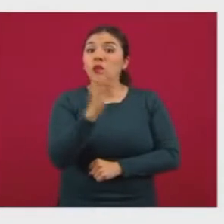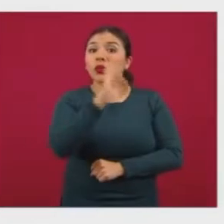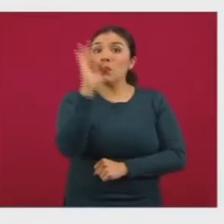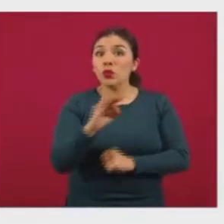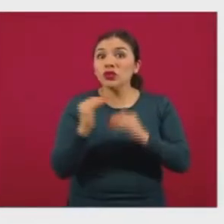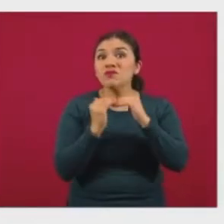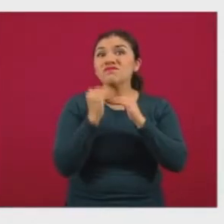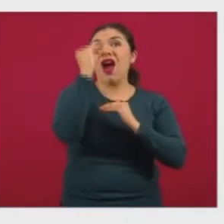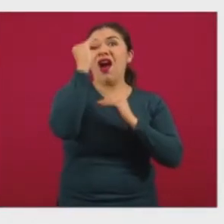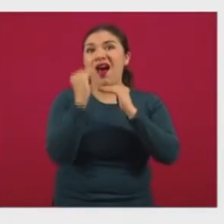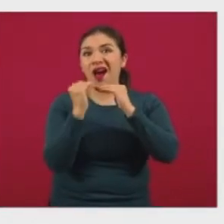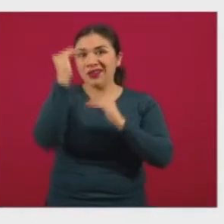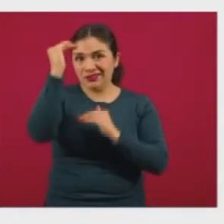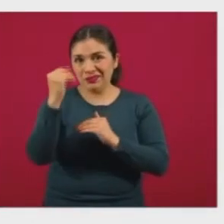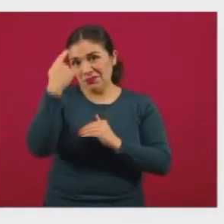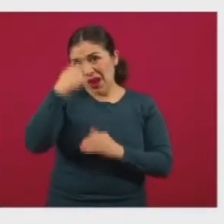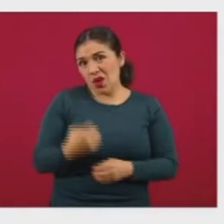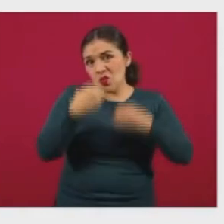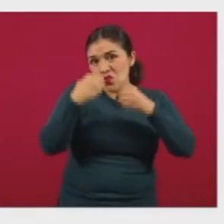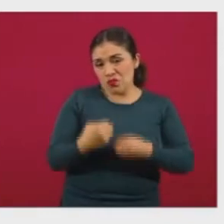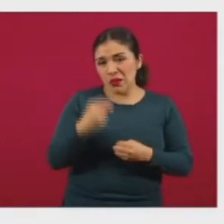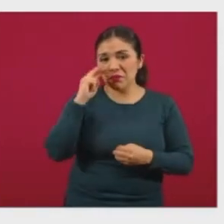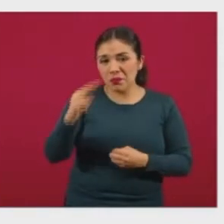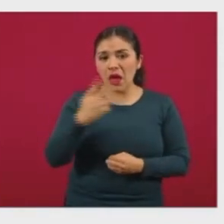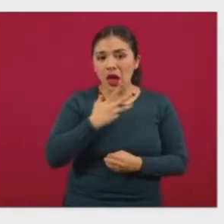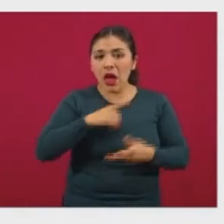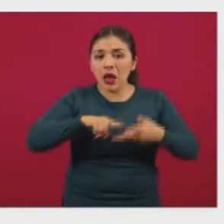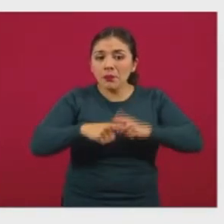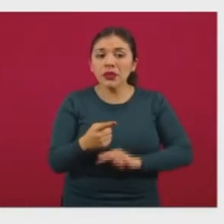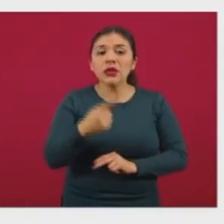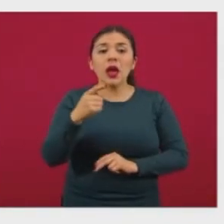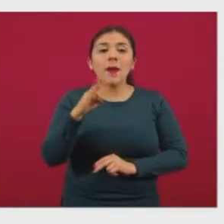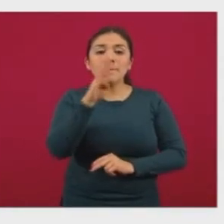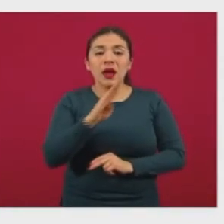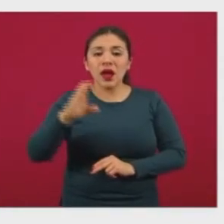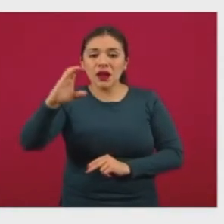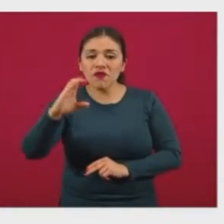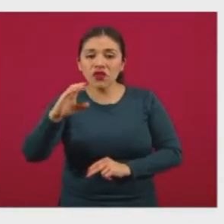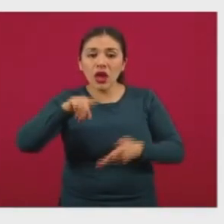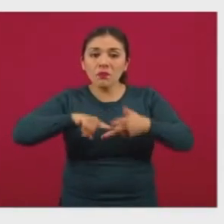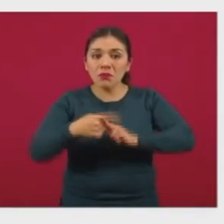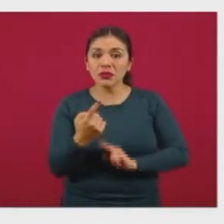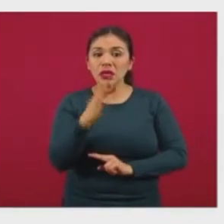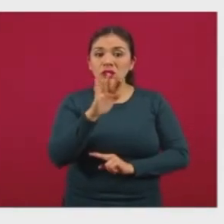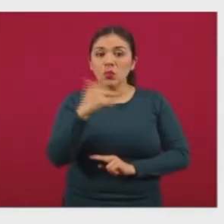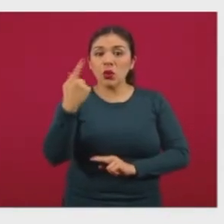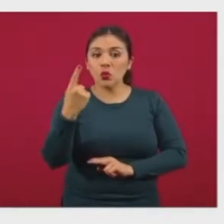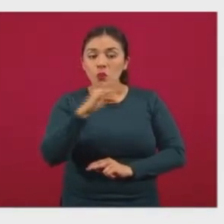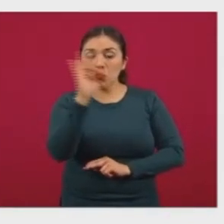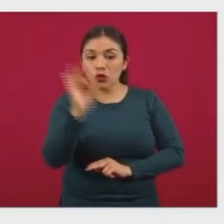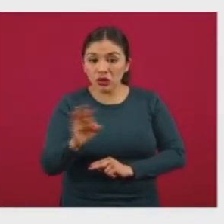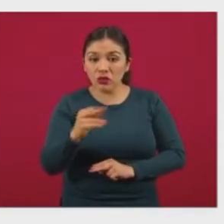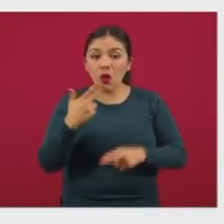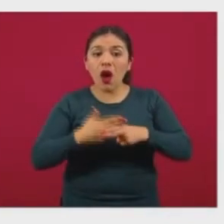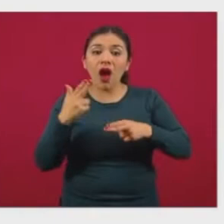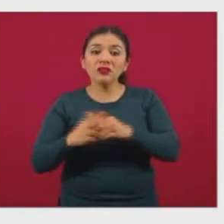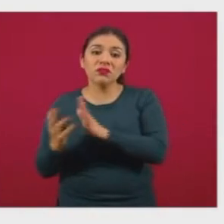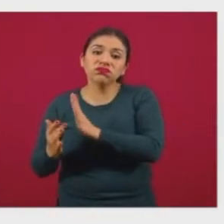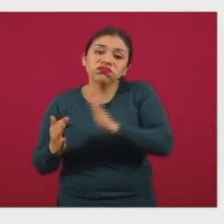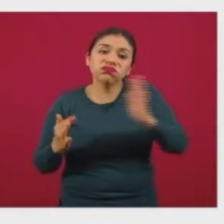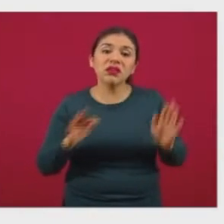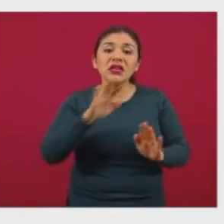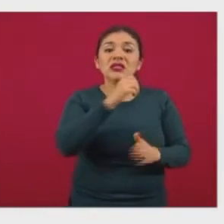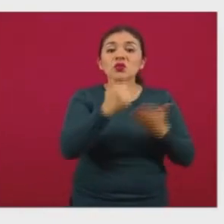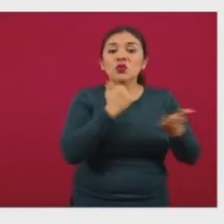50% o más de ocupación. Las podemos ver desde el estado de Baja California, que inicia con un 51%, y hasta la Ciudad